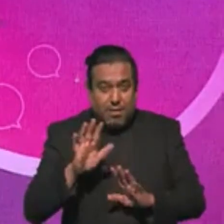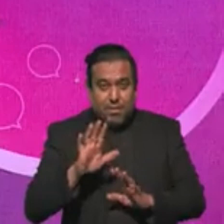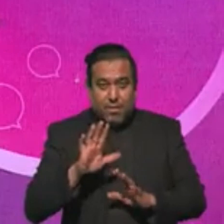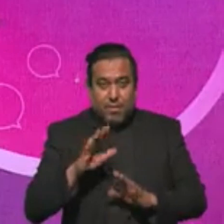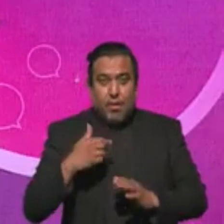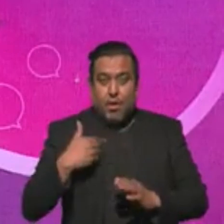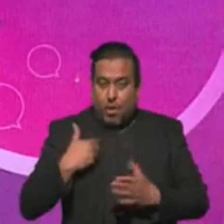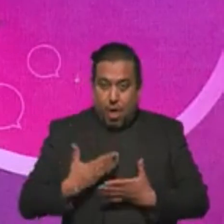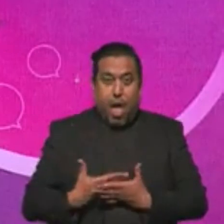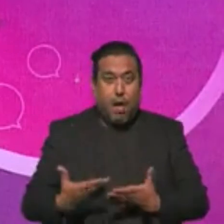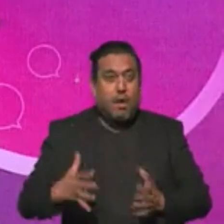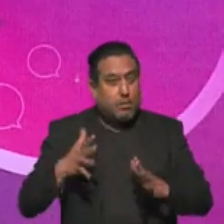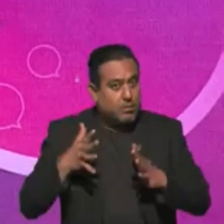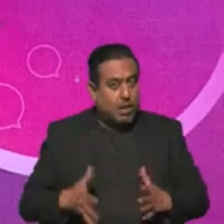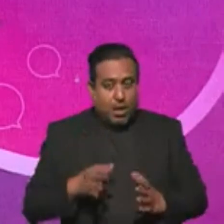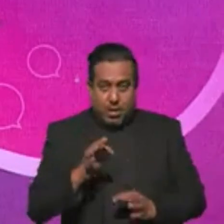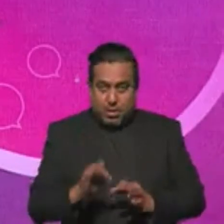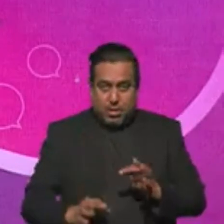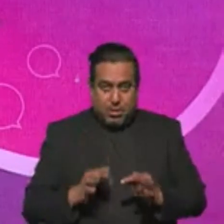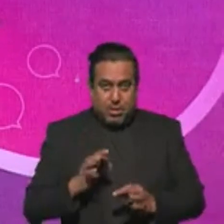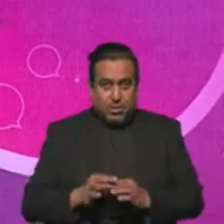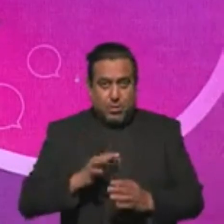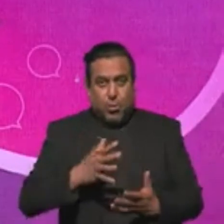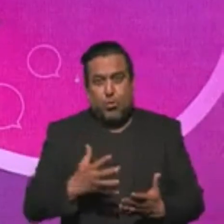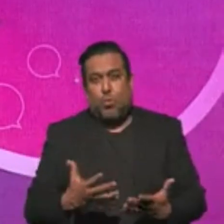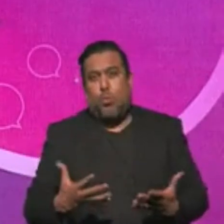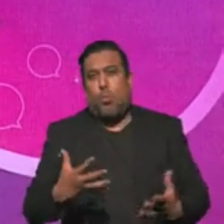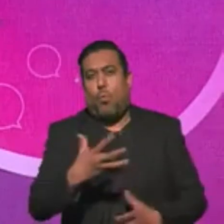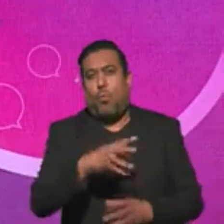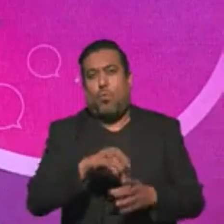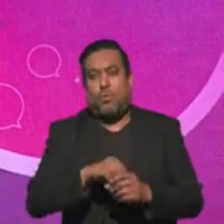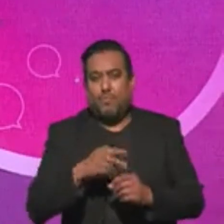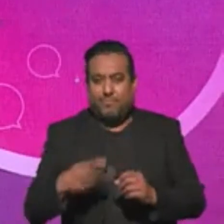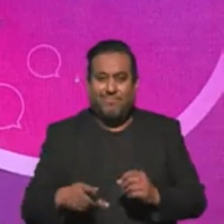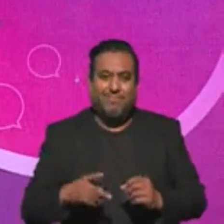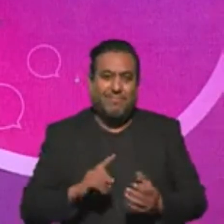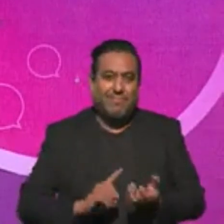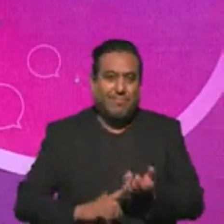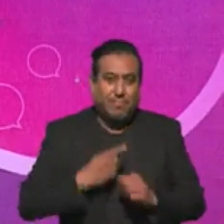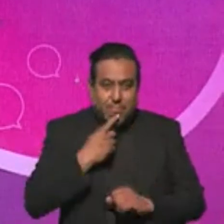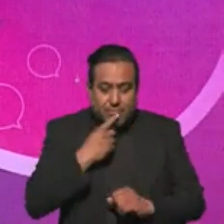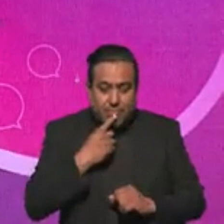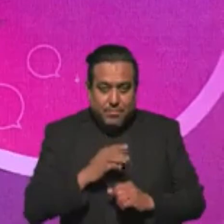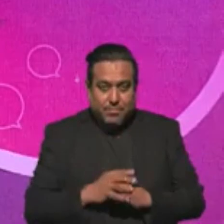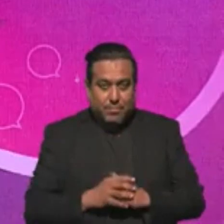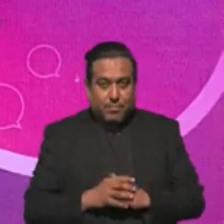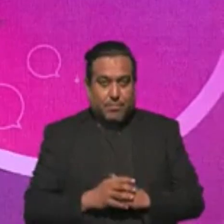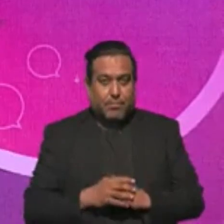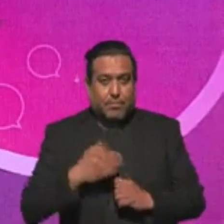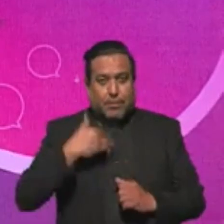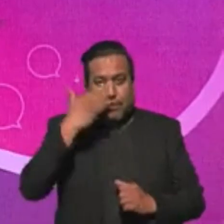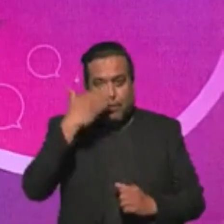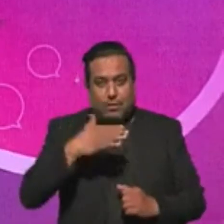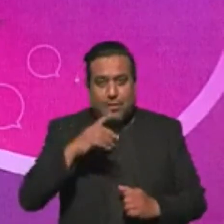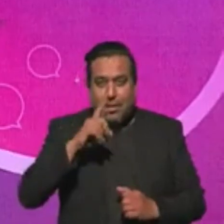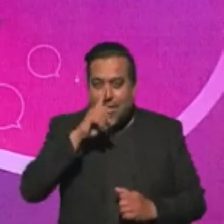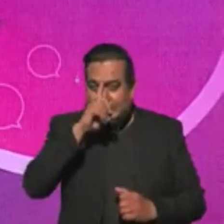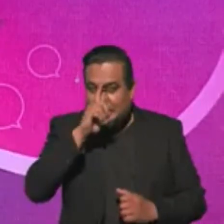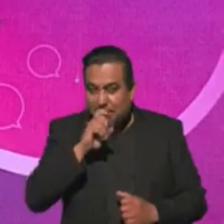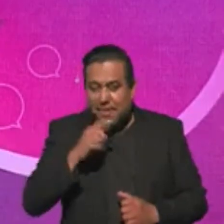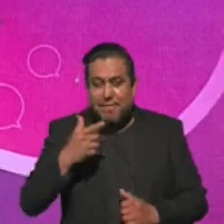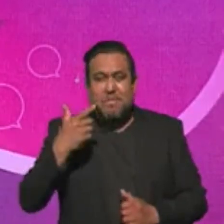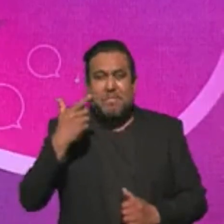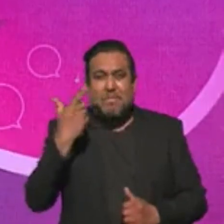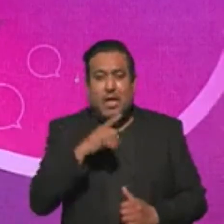que estamos haciendo de manera integral en el municipio estamos conscientes que el tema de los malos olores es un